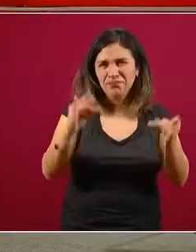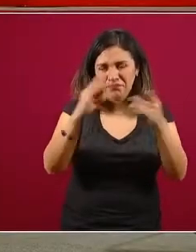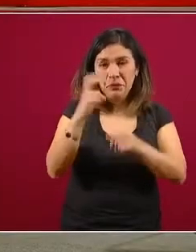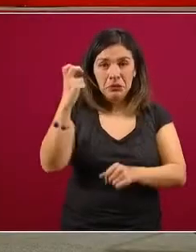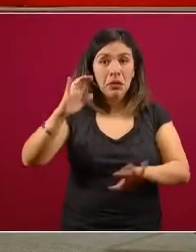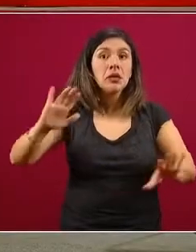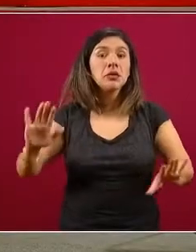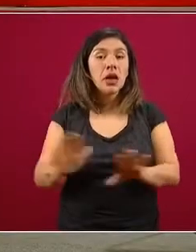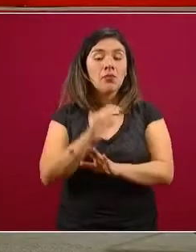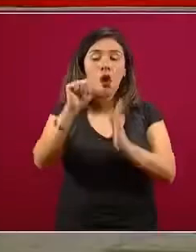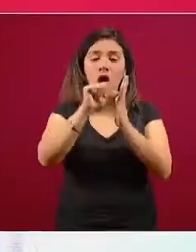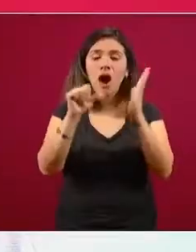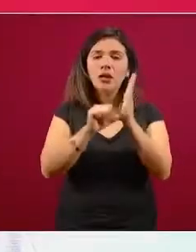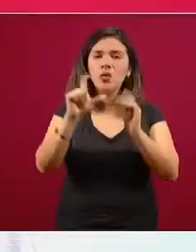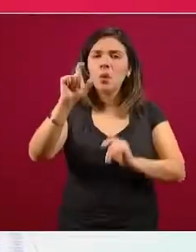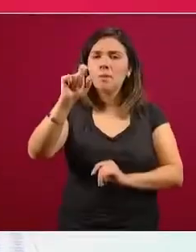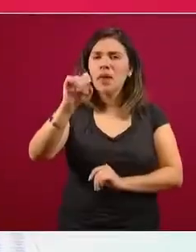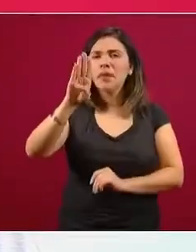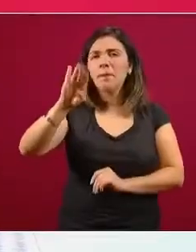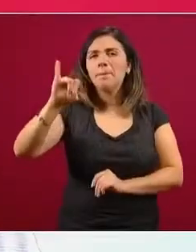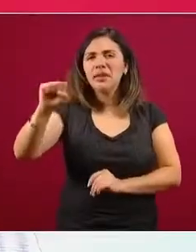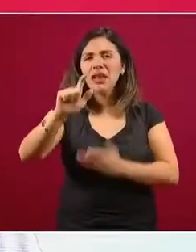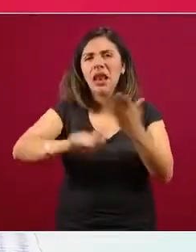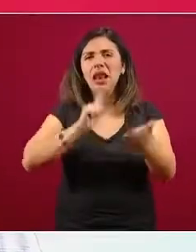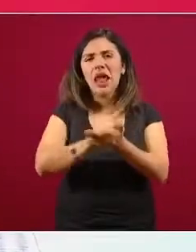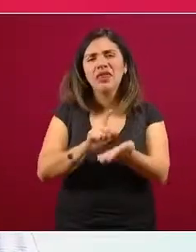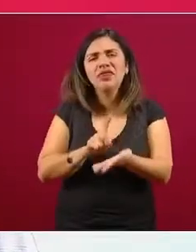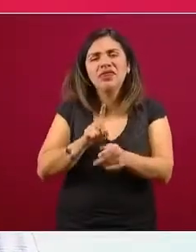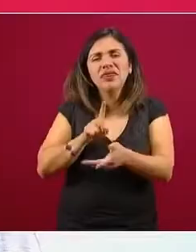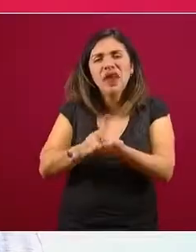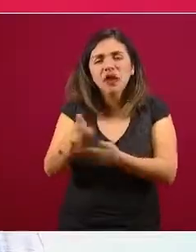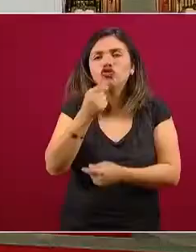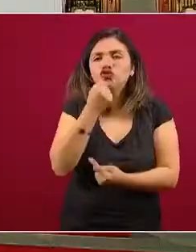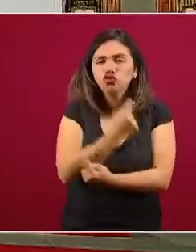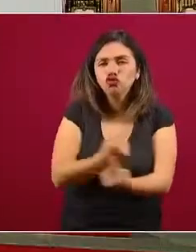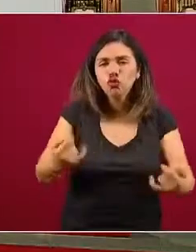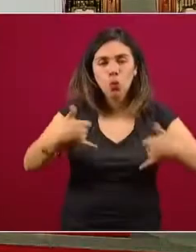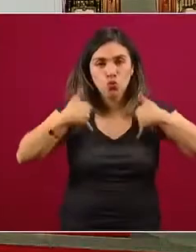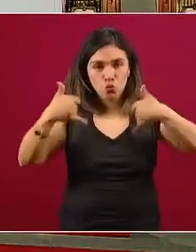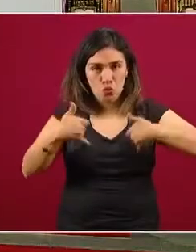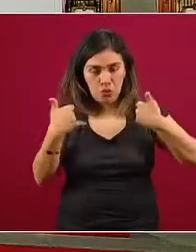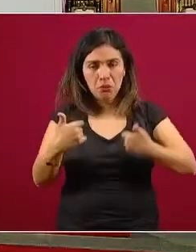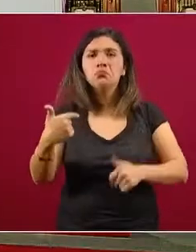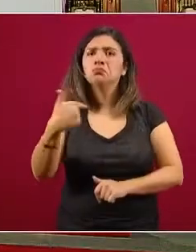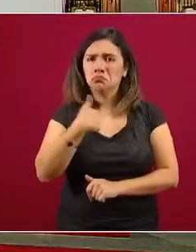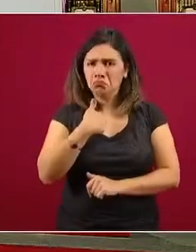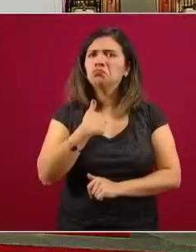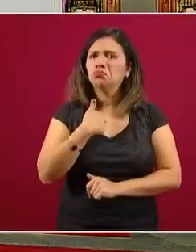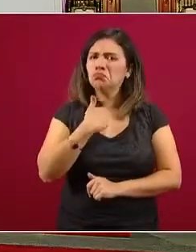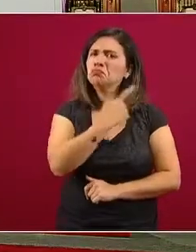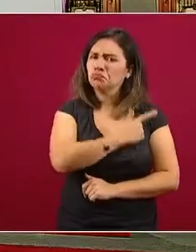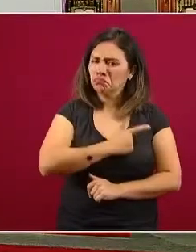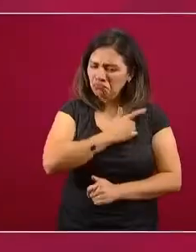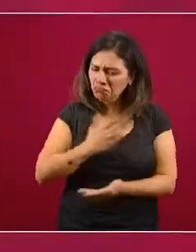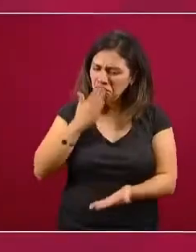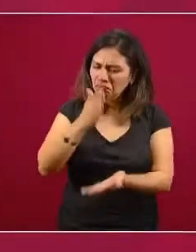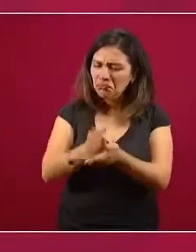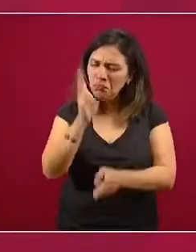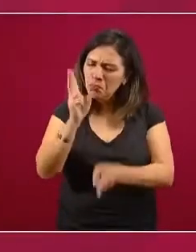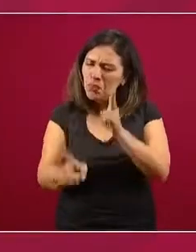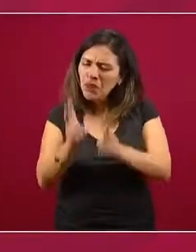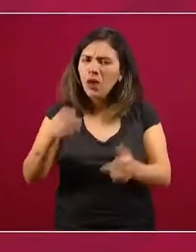cambio en el artículo 20 bis de la Ley de los Derechos de Niñas, Niñas y Adolescentes, Tuve el gusto de conversar